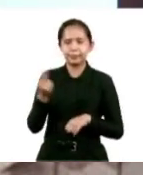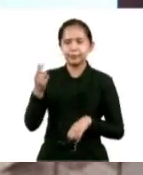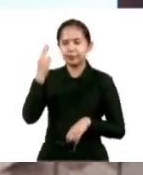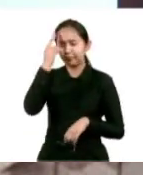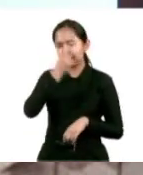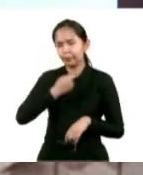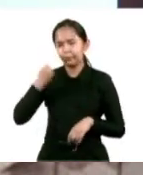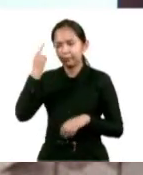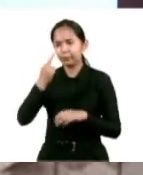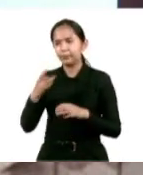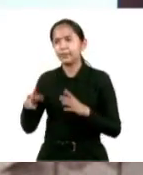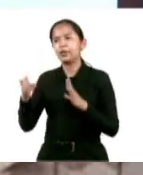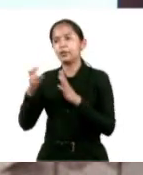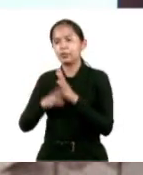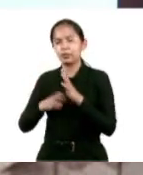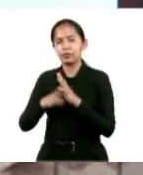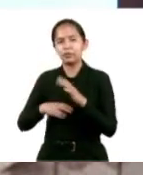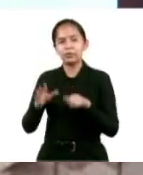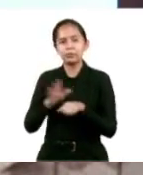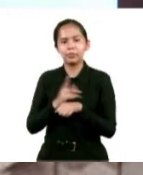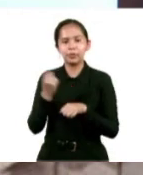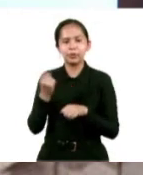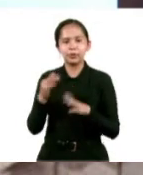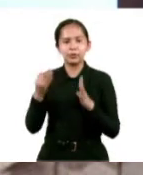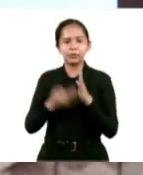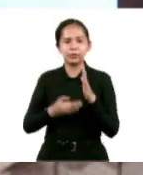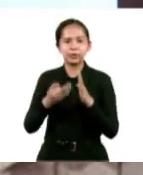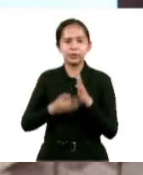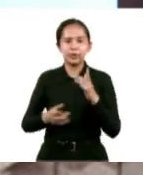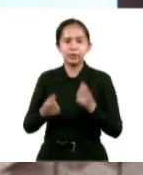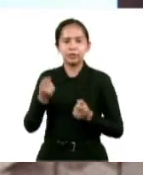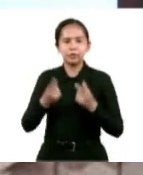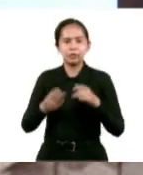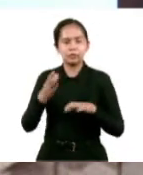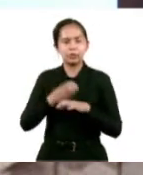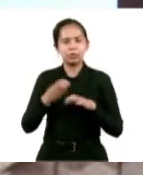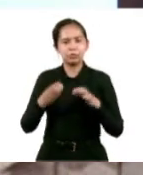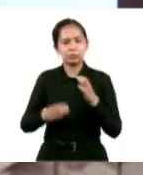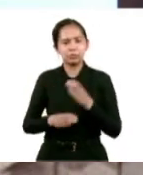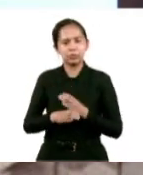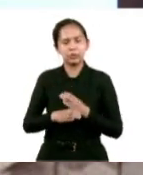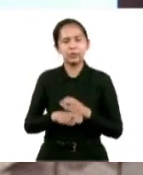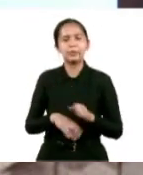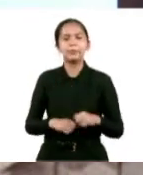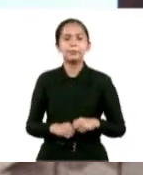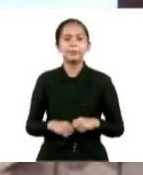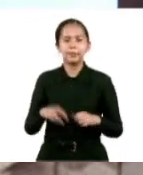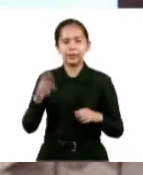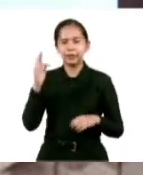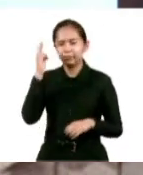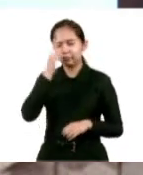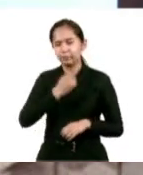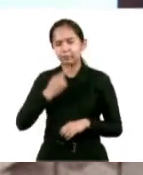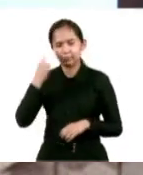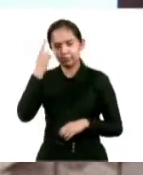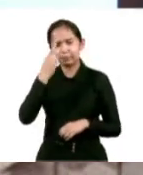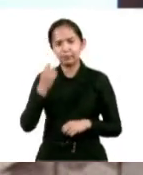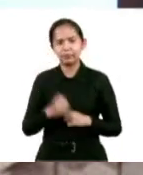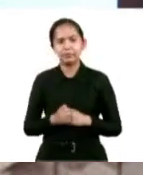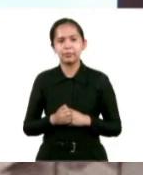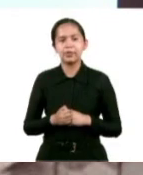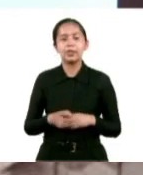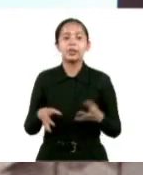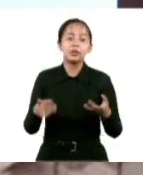presenta deficiencias importantes, particularmente en lo que se refiere a inspecciones. Entonces, por un lado dicen, debes